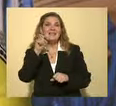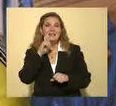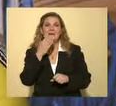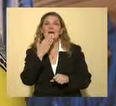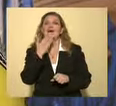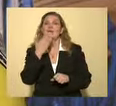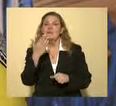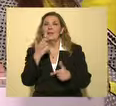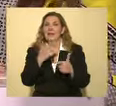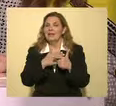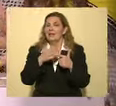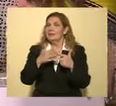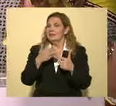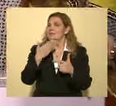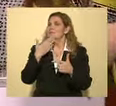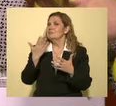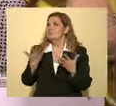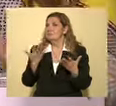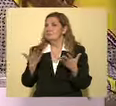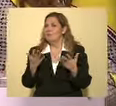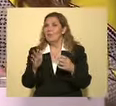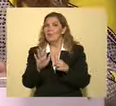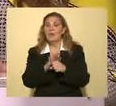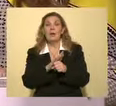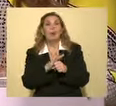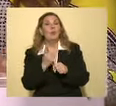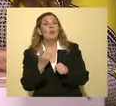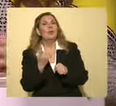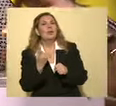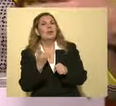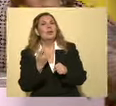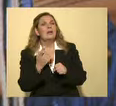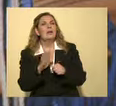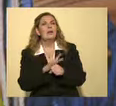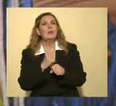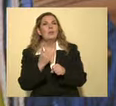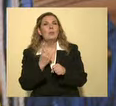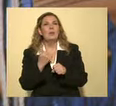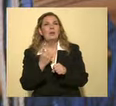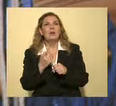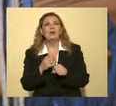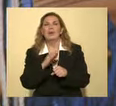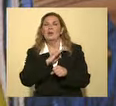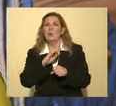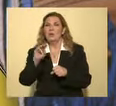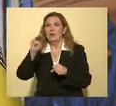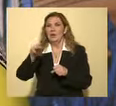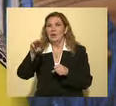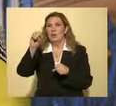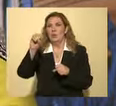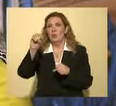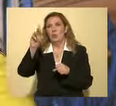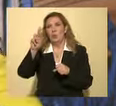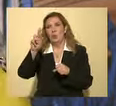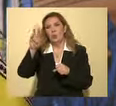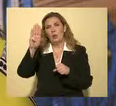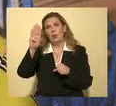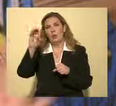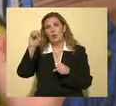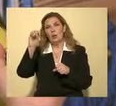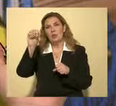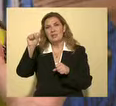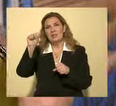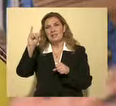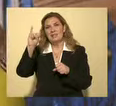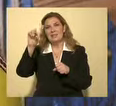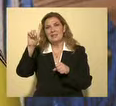cierto punto. Claro. ¿Por qué? Porque también eso se presta a meterle morbosidad. Sí. Entonces, en la sexualidad todo se vale